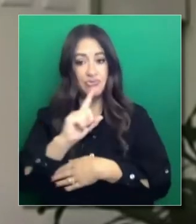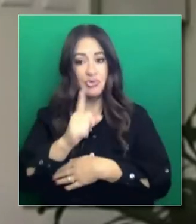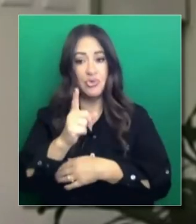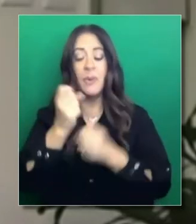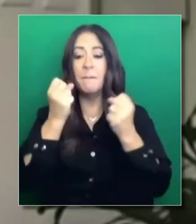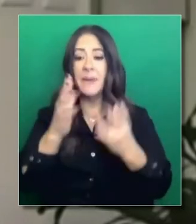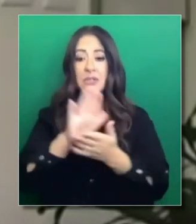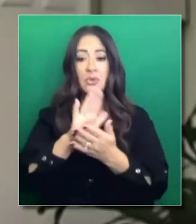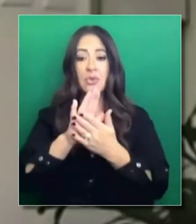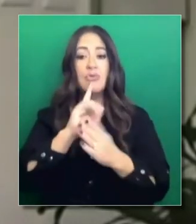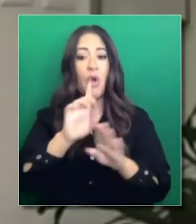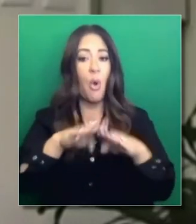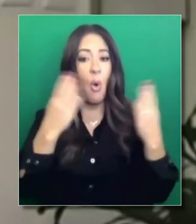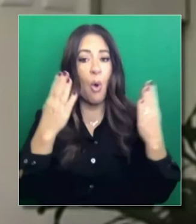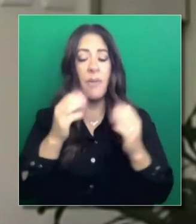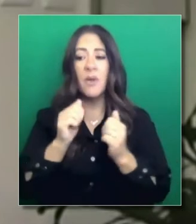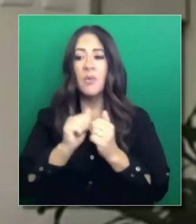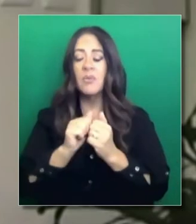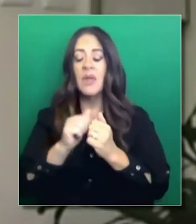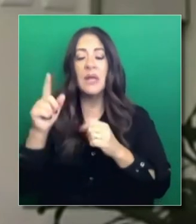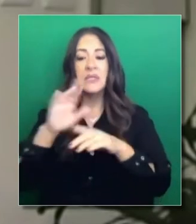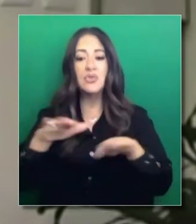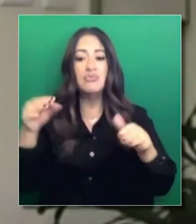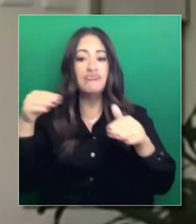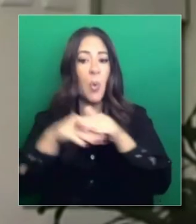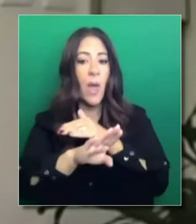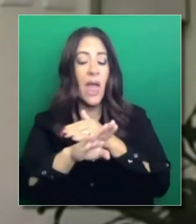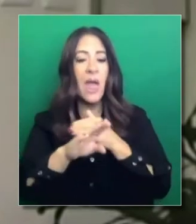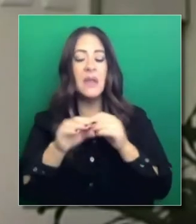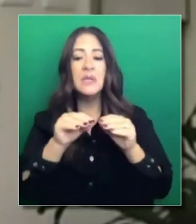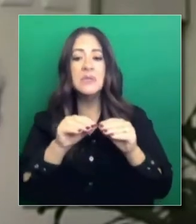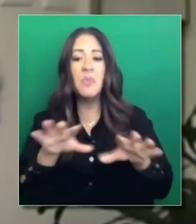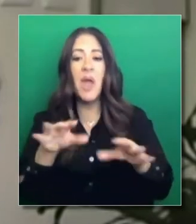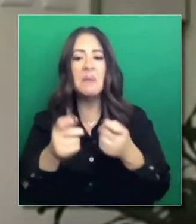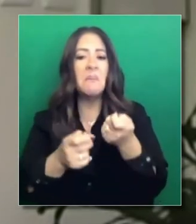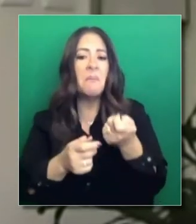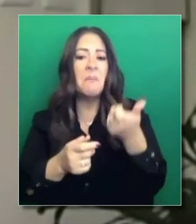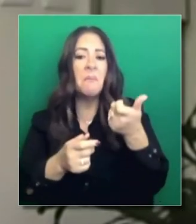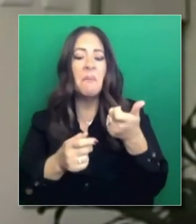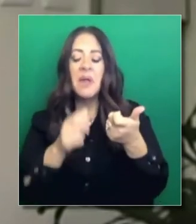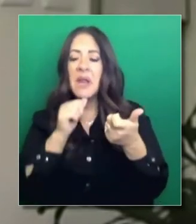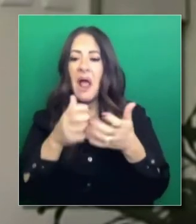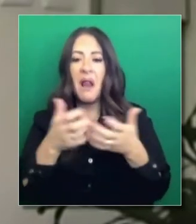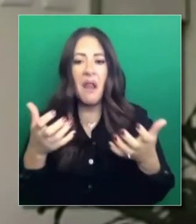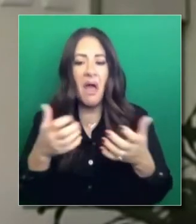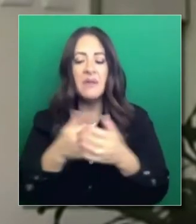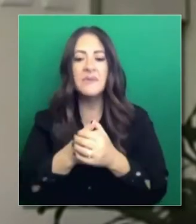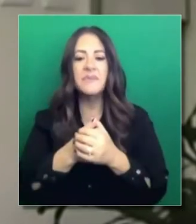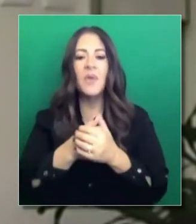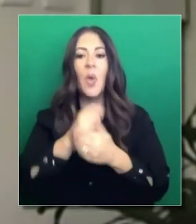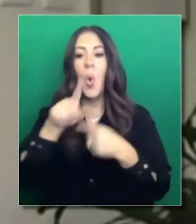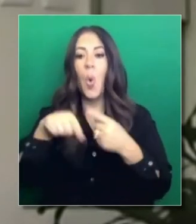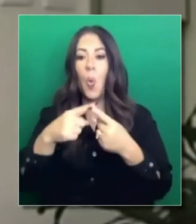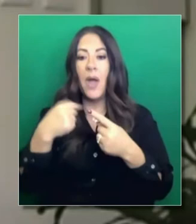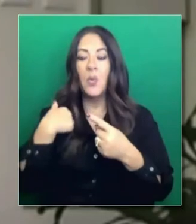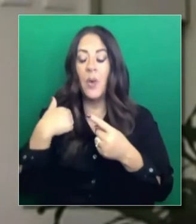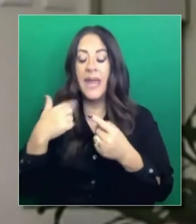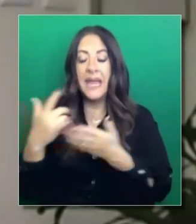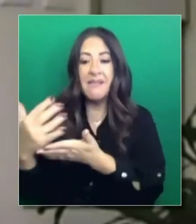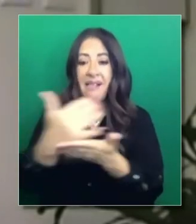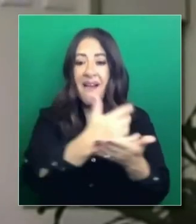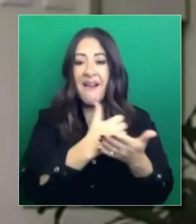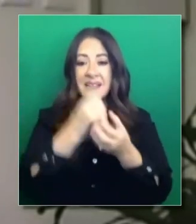están abiertos con poca o ninguna transmisión, incluso en estos momentos. Cuando esté